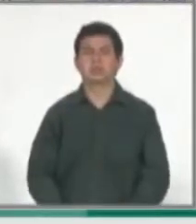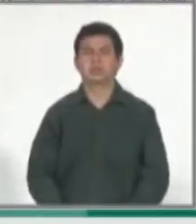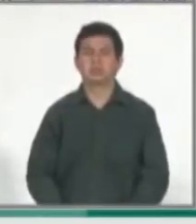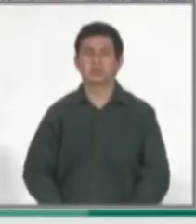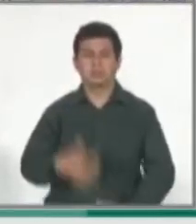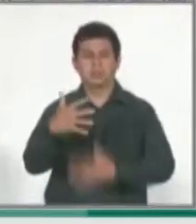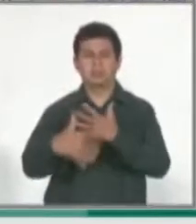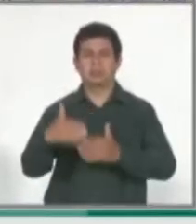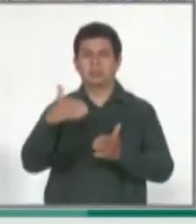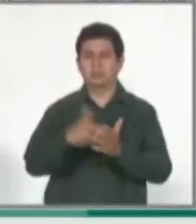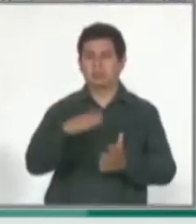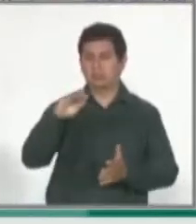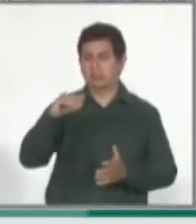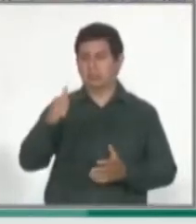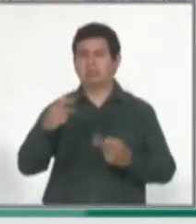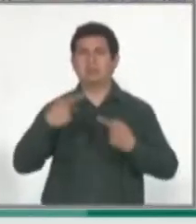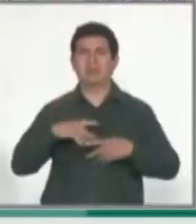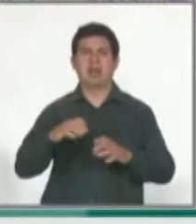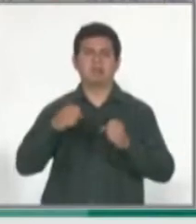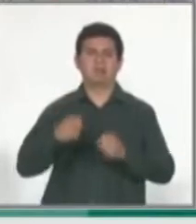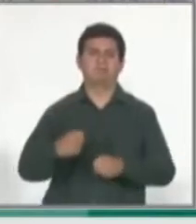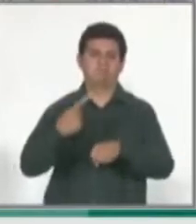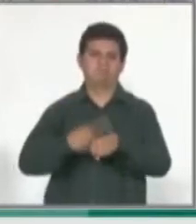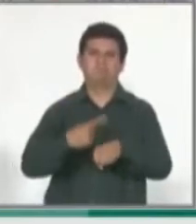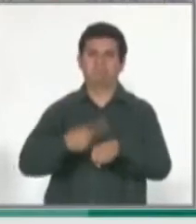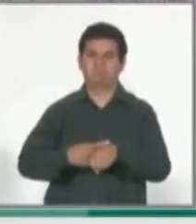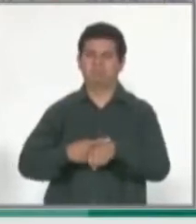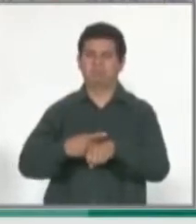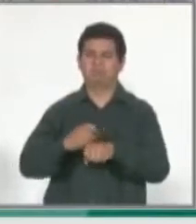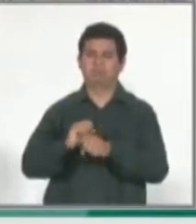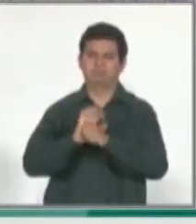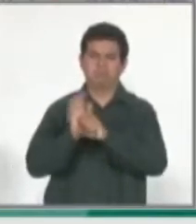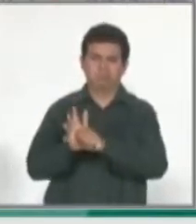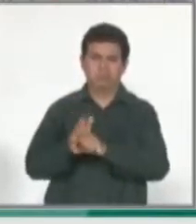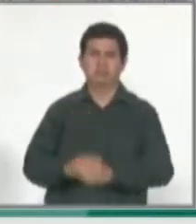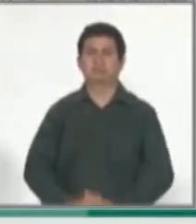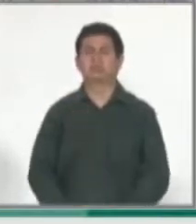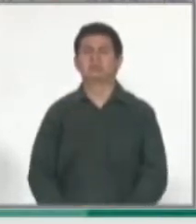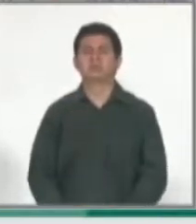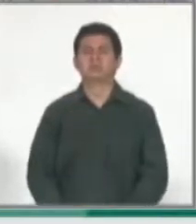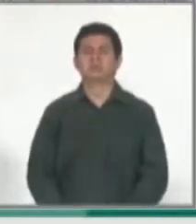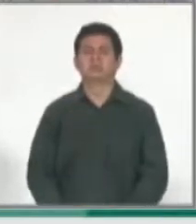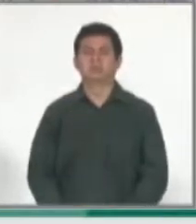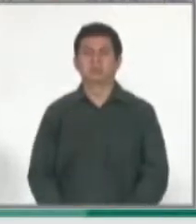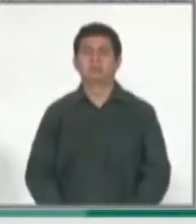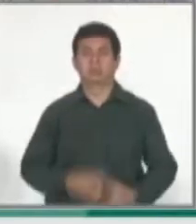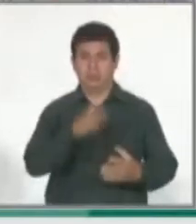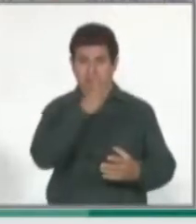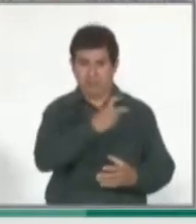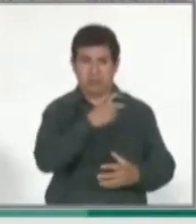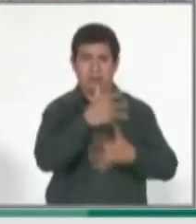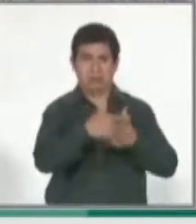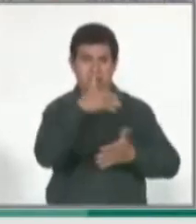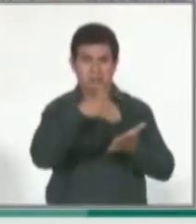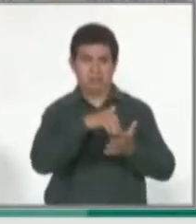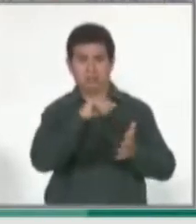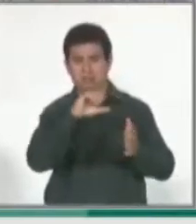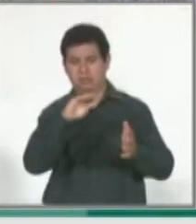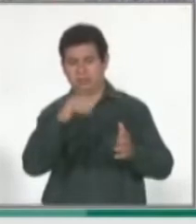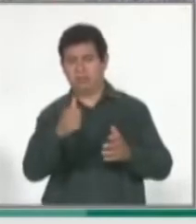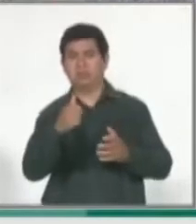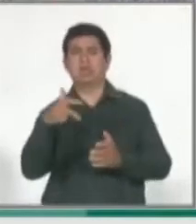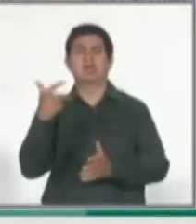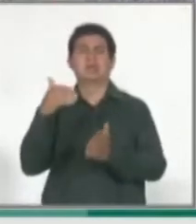15 mil 96 casos confirmados por esta enfermedad de los cuales 13 mil